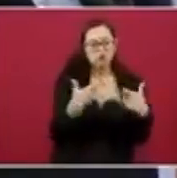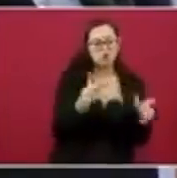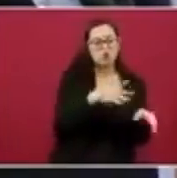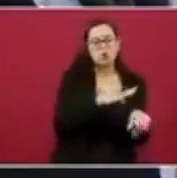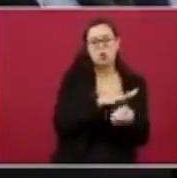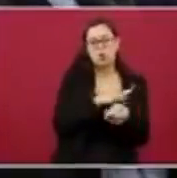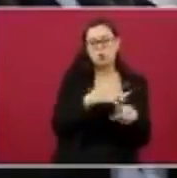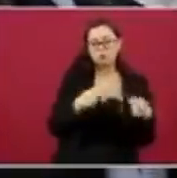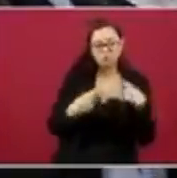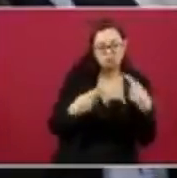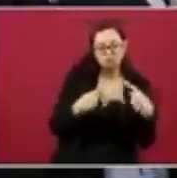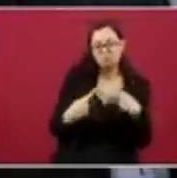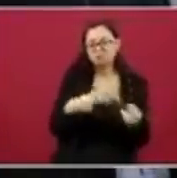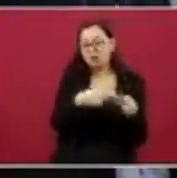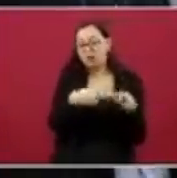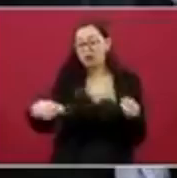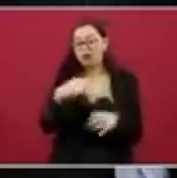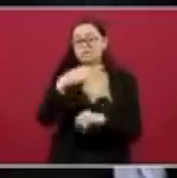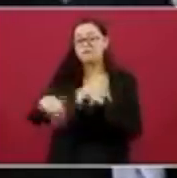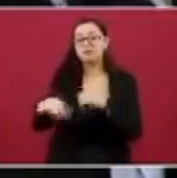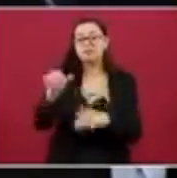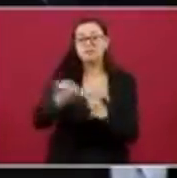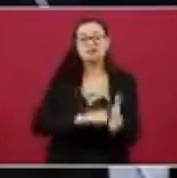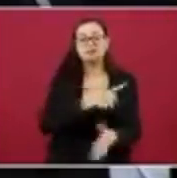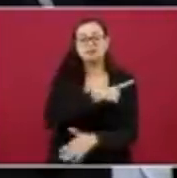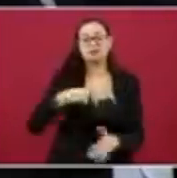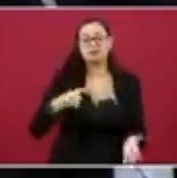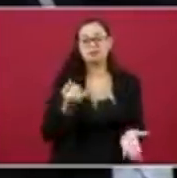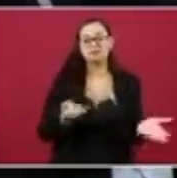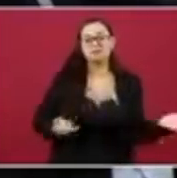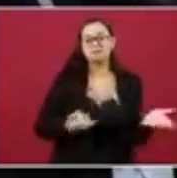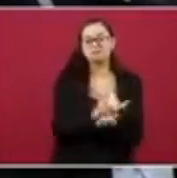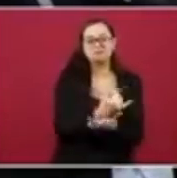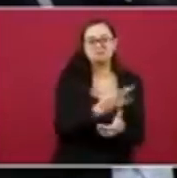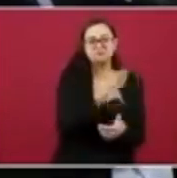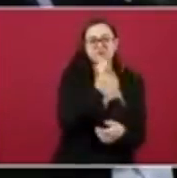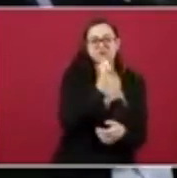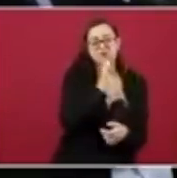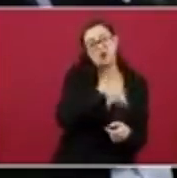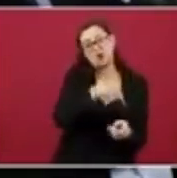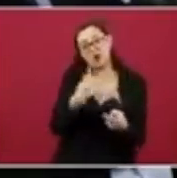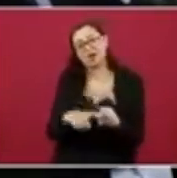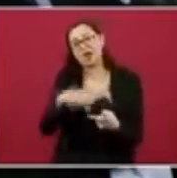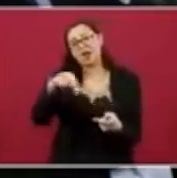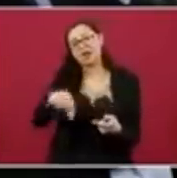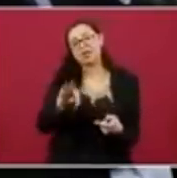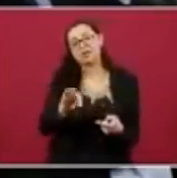a finales de este mes. En segunda instancia, acerca de la NFL también, señor presidente.